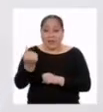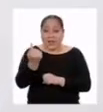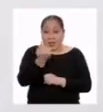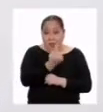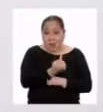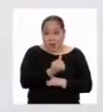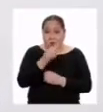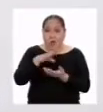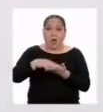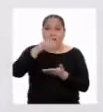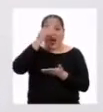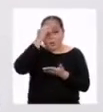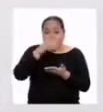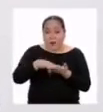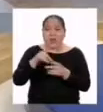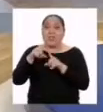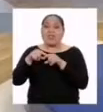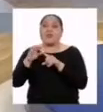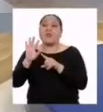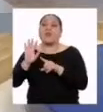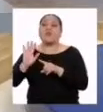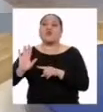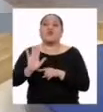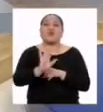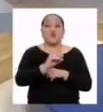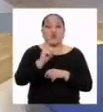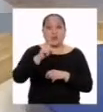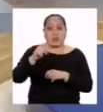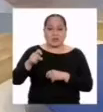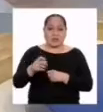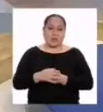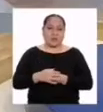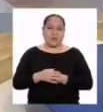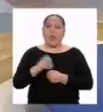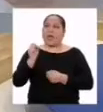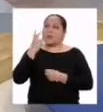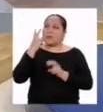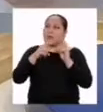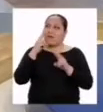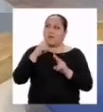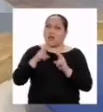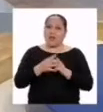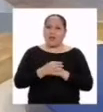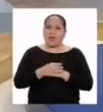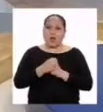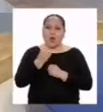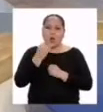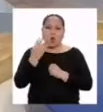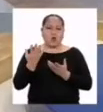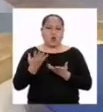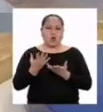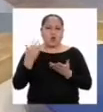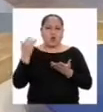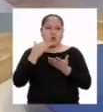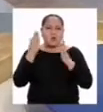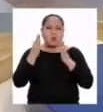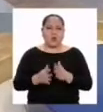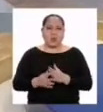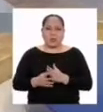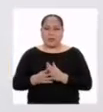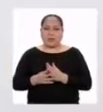aprenda según sus necesidades. Justo estaba viendo que hay estudiantes con déficit de atención, o sea, que se